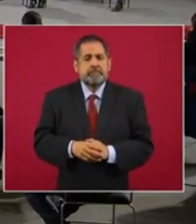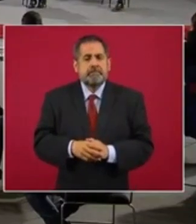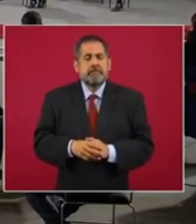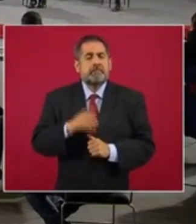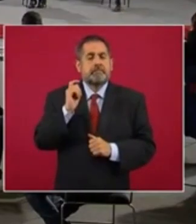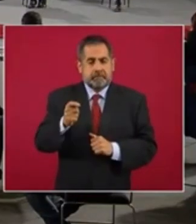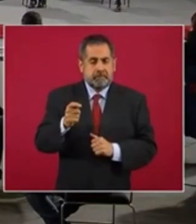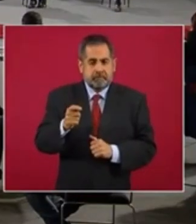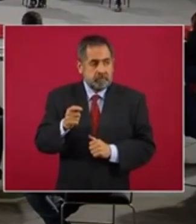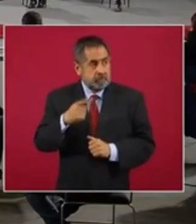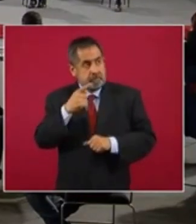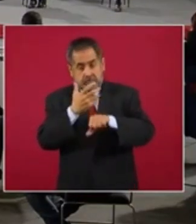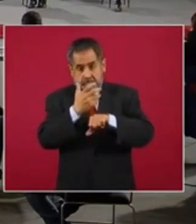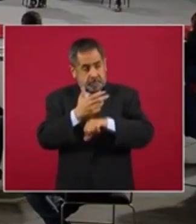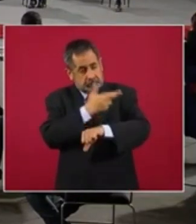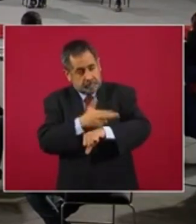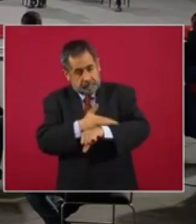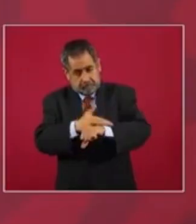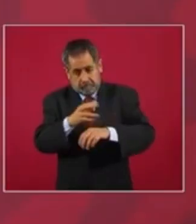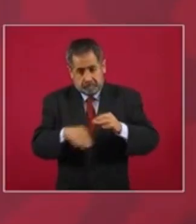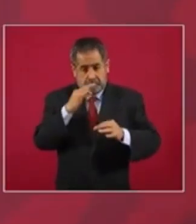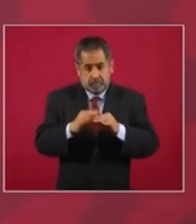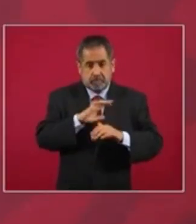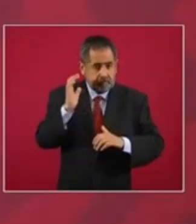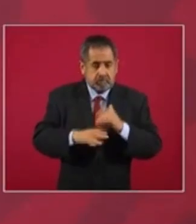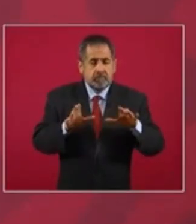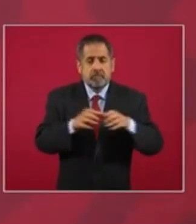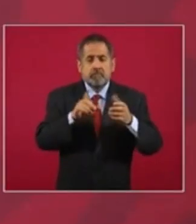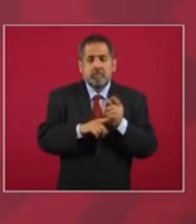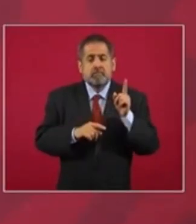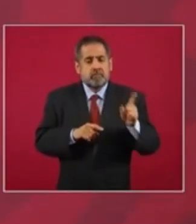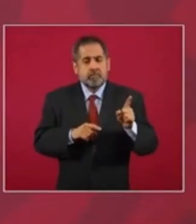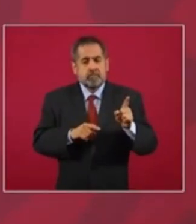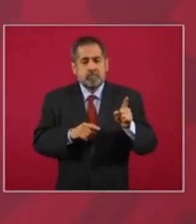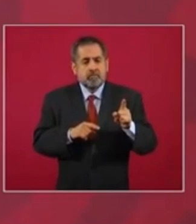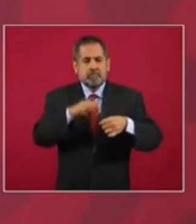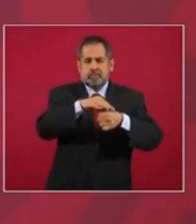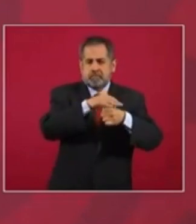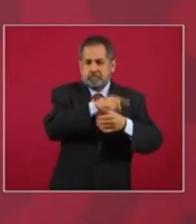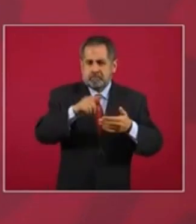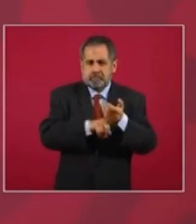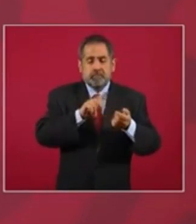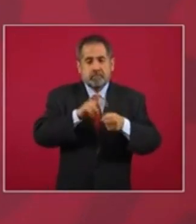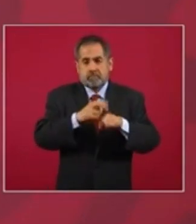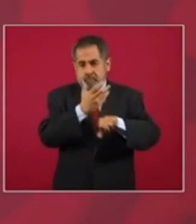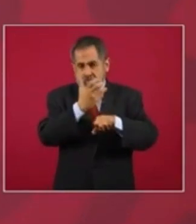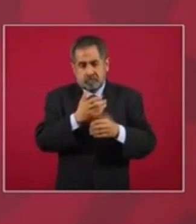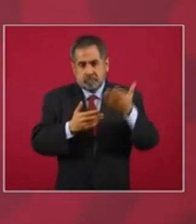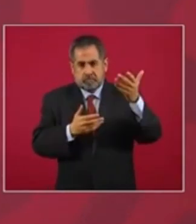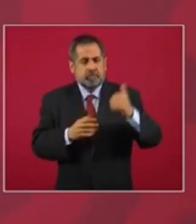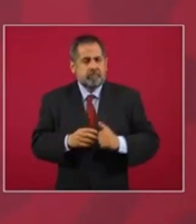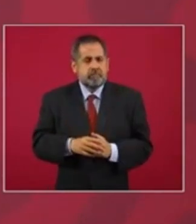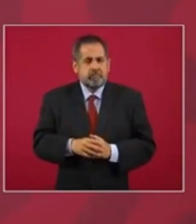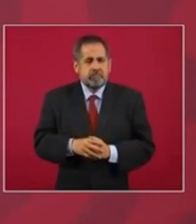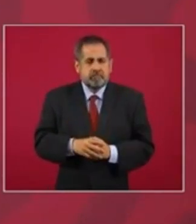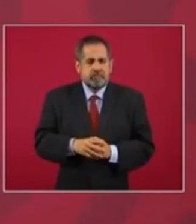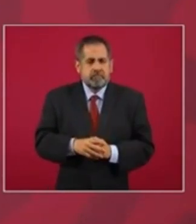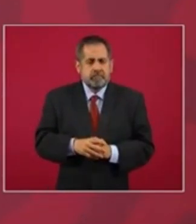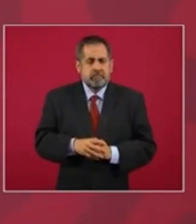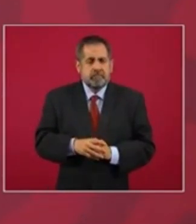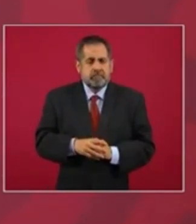que una vez terminó la sesión del Consejo Electoral en Estados Unidos, apúntele